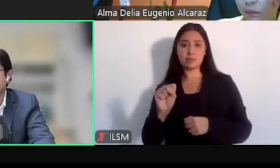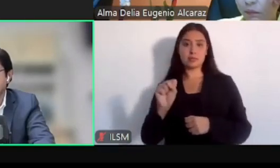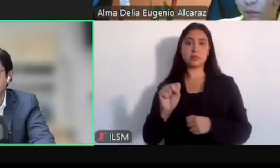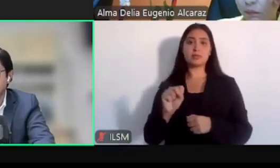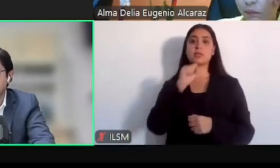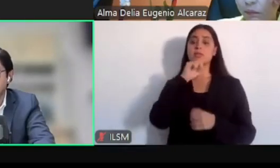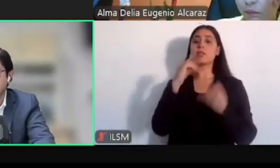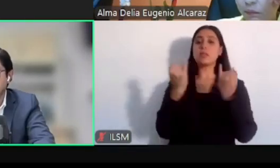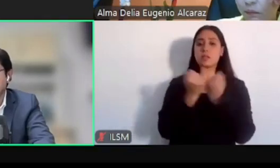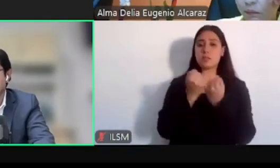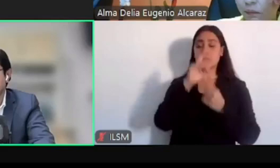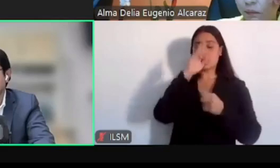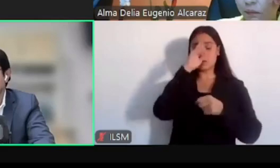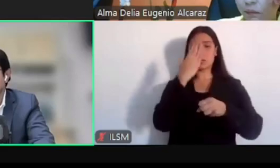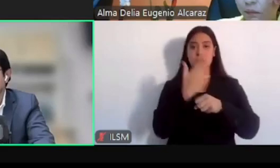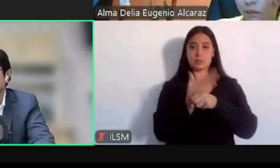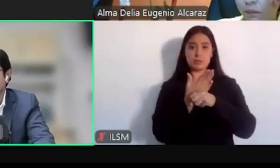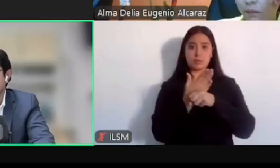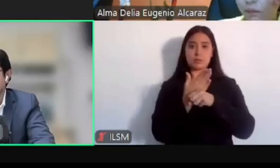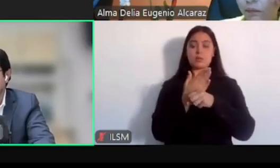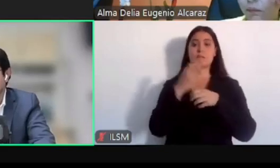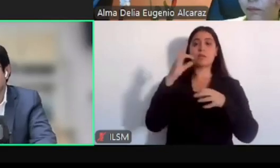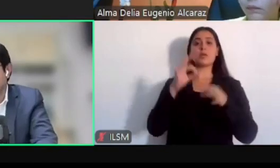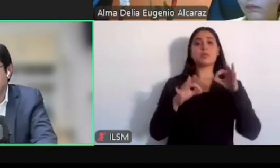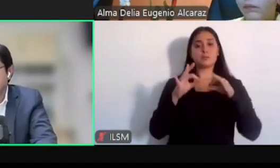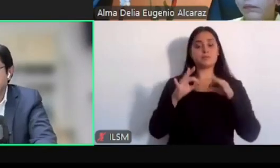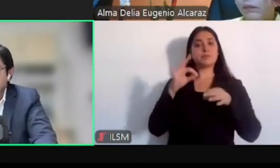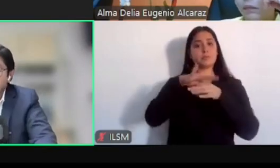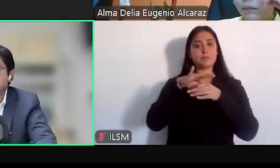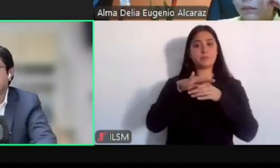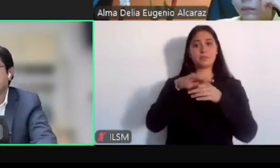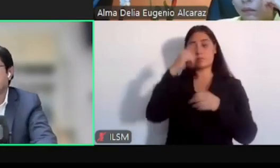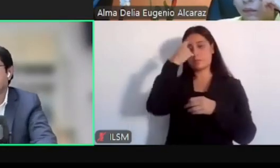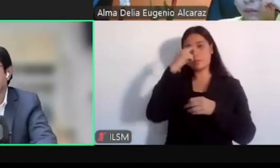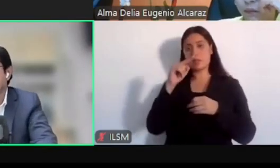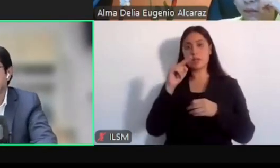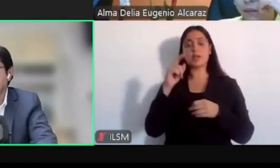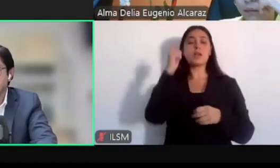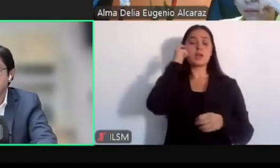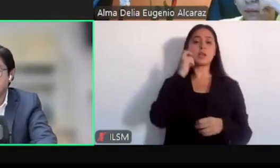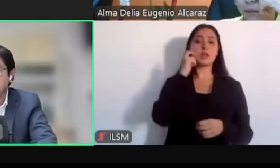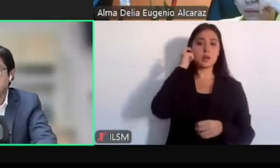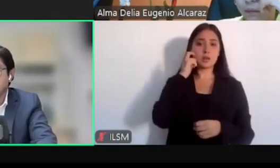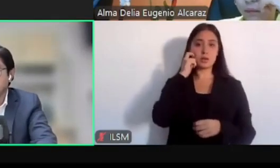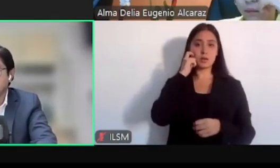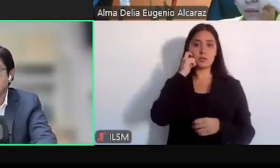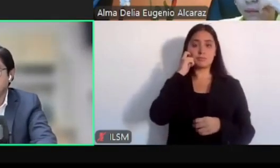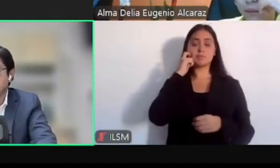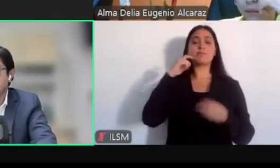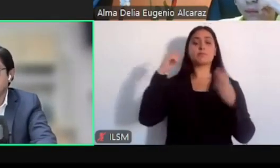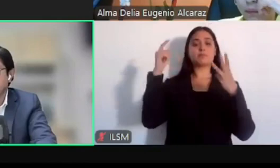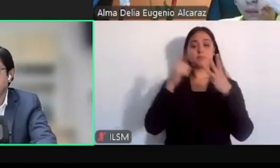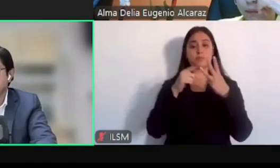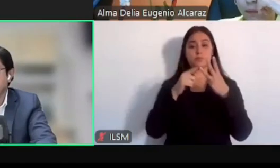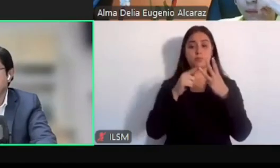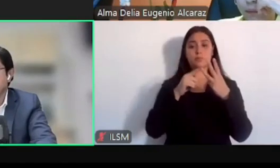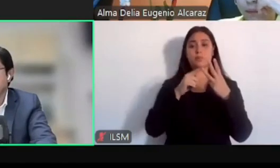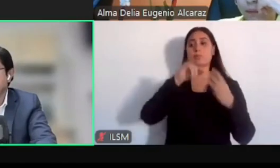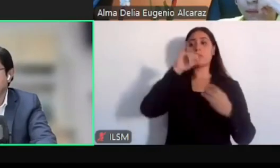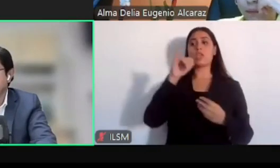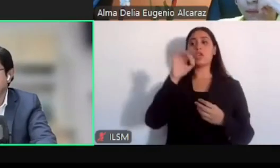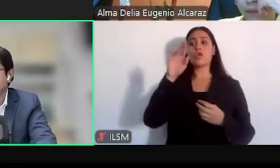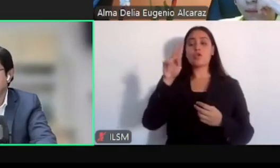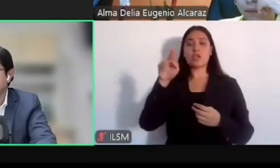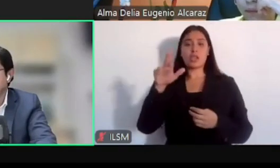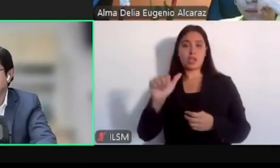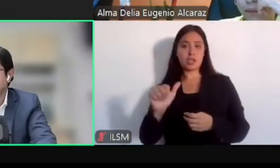autoridad responsable del instituto electoral y de participación ciudadana del Estado de Guerrero en el siguiente asunto Georgina de la cruz Galeana y la